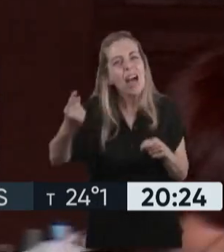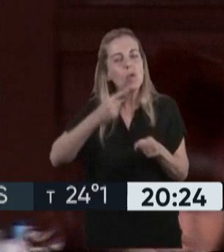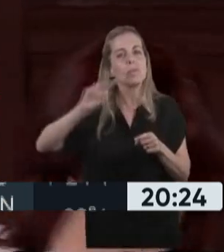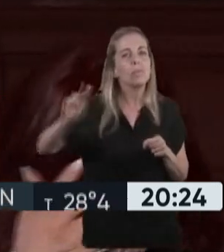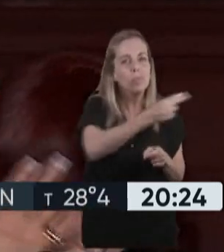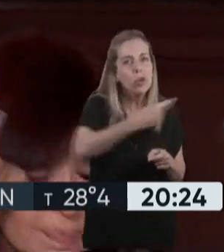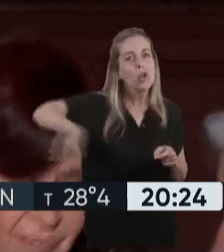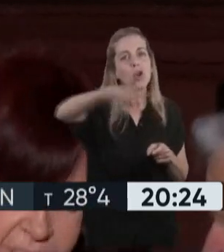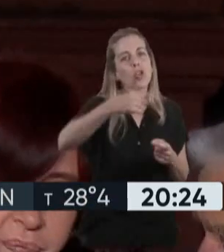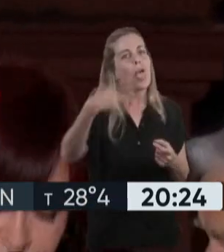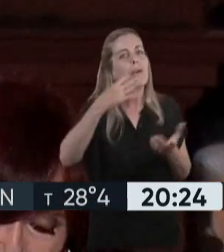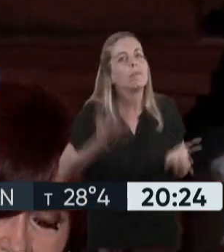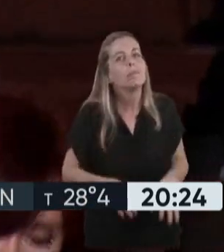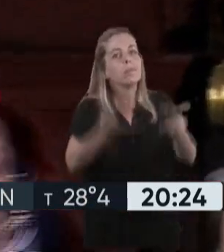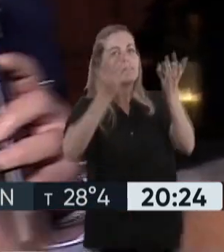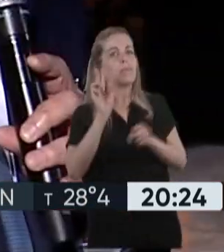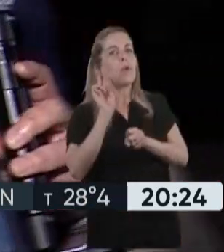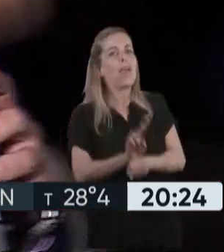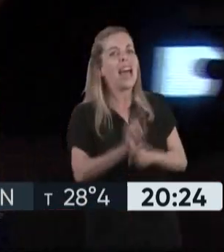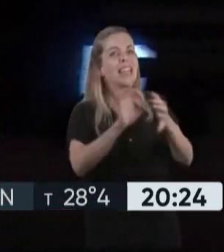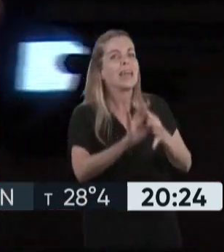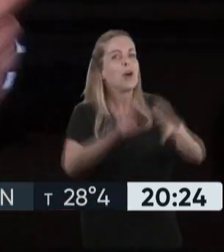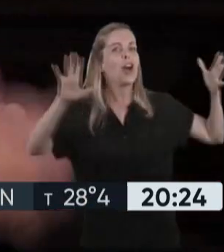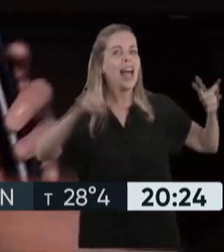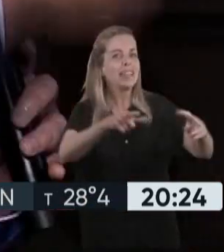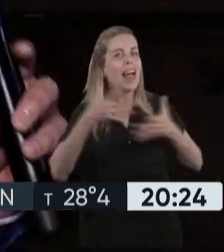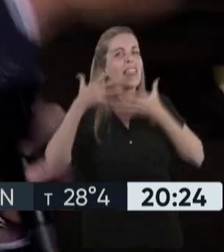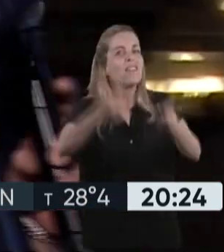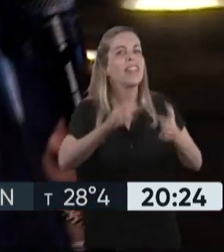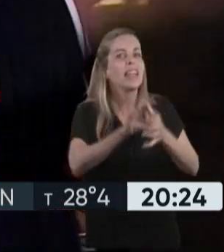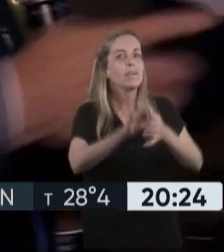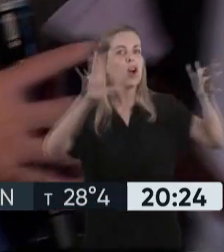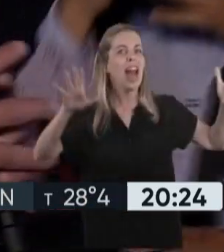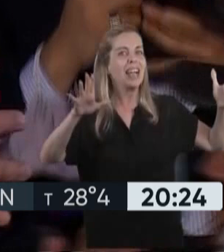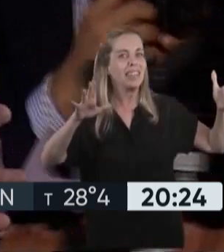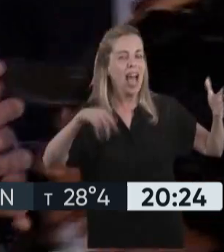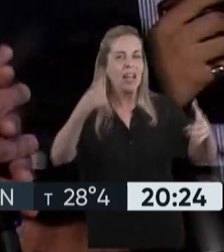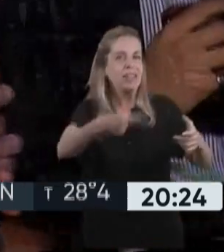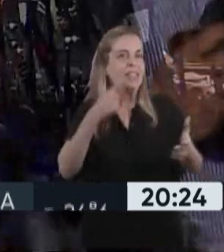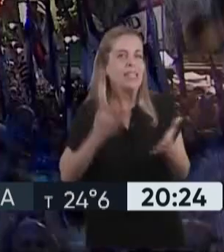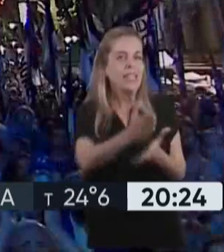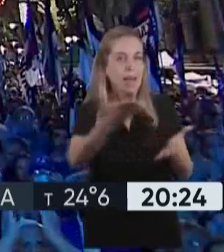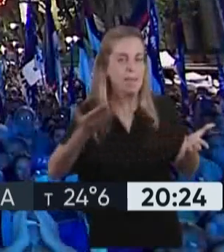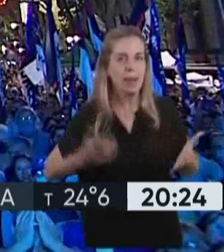reivindiquemos, cuidemos nuestra democracia, defendámosla a capa y espada.